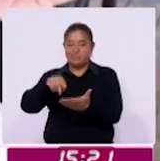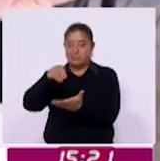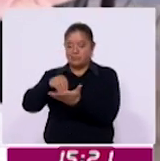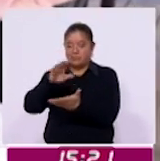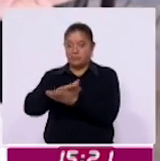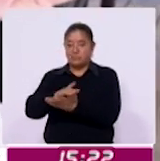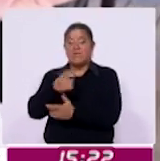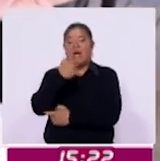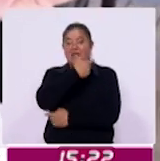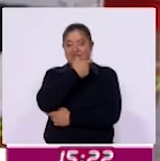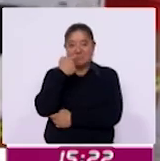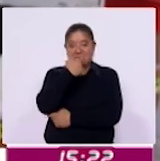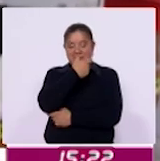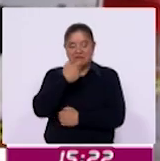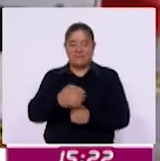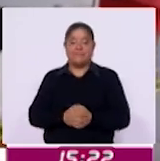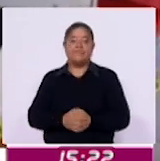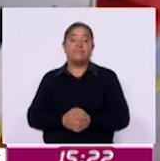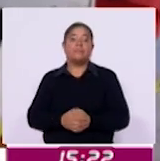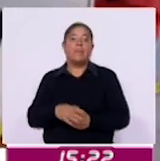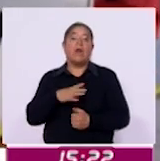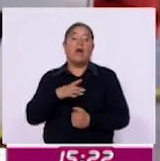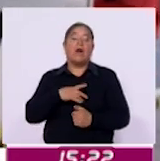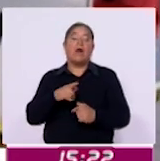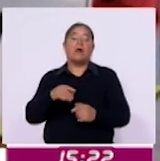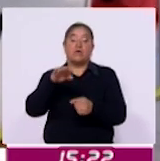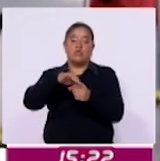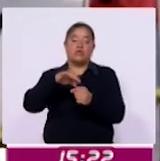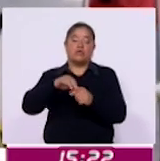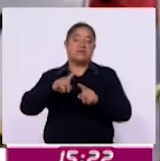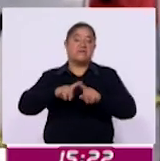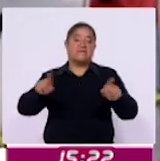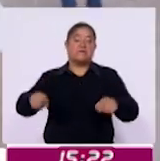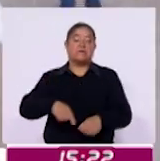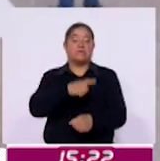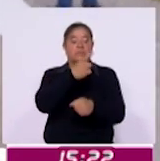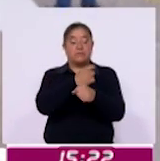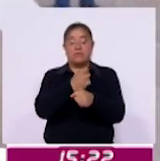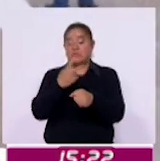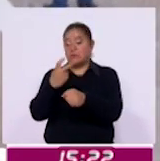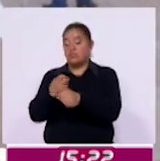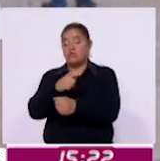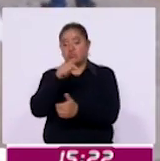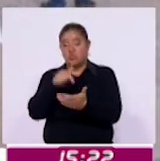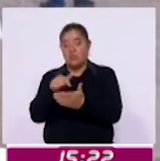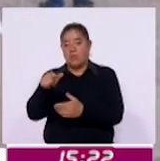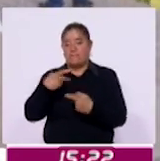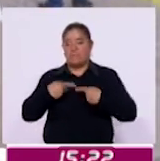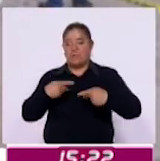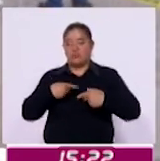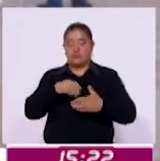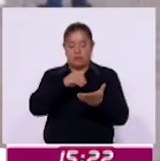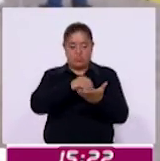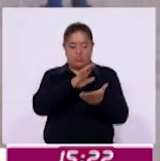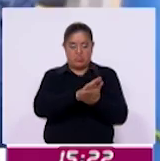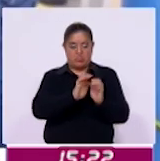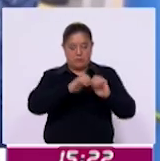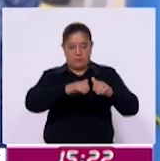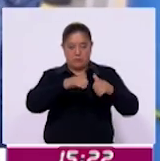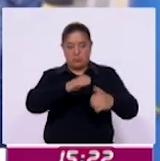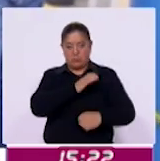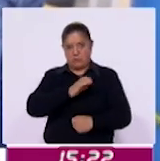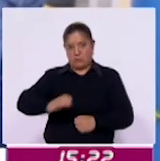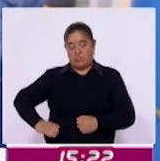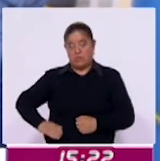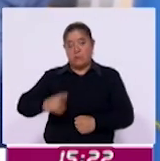de Xiloxochtla, por la diferencia de votos entre el primer y segundo lugar de las personas registradas en las